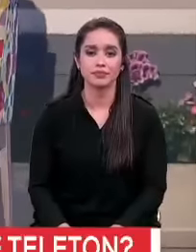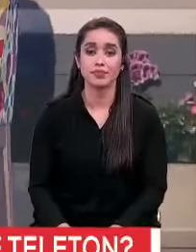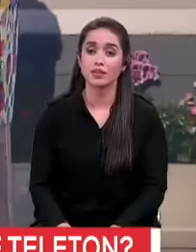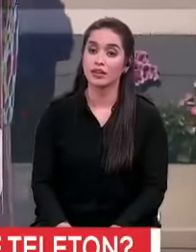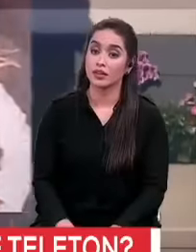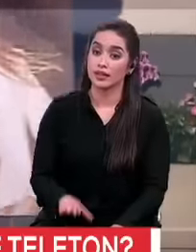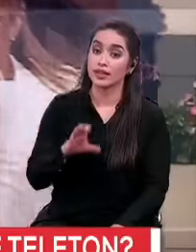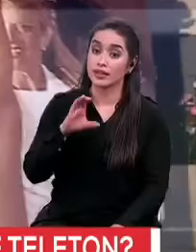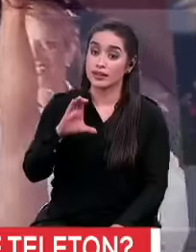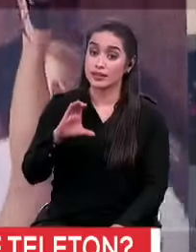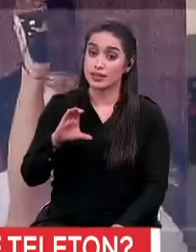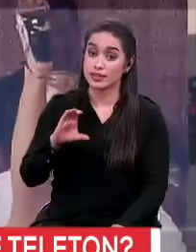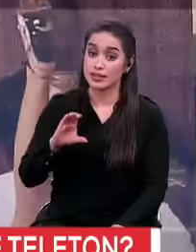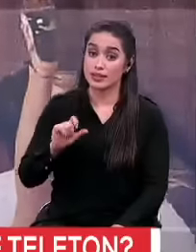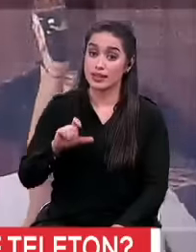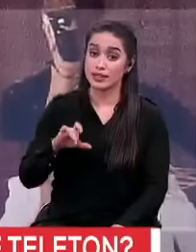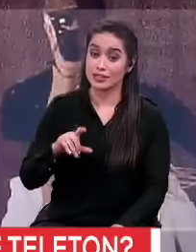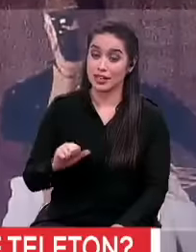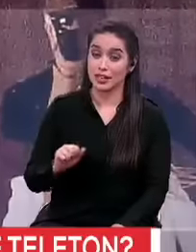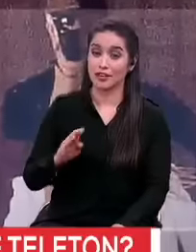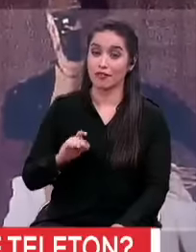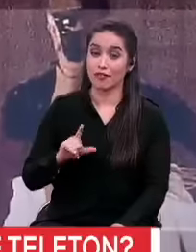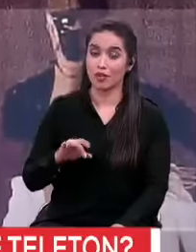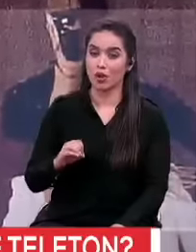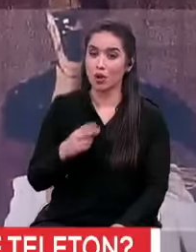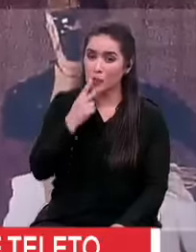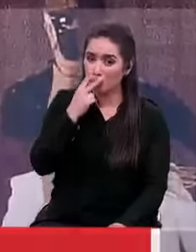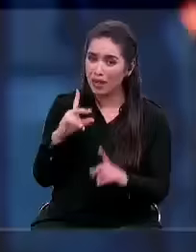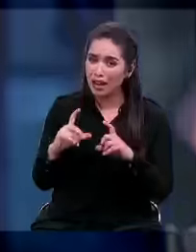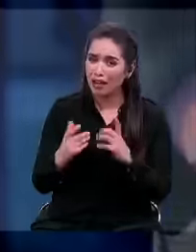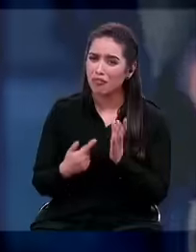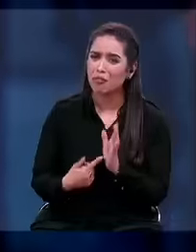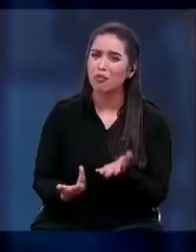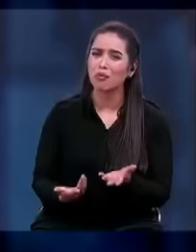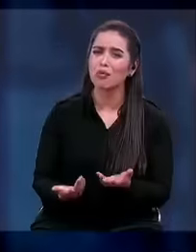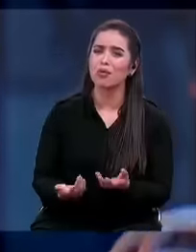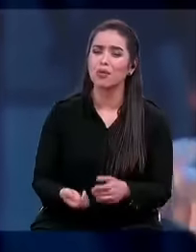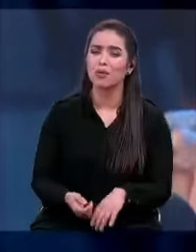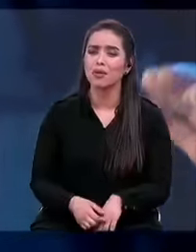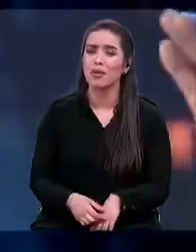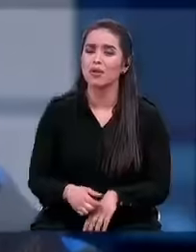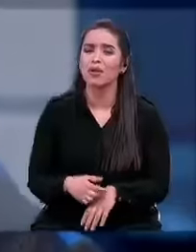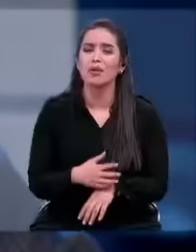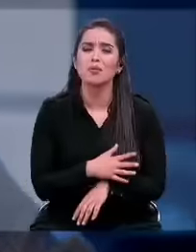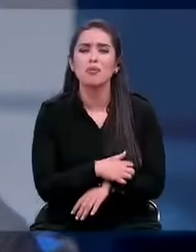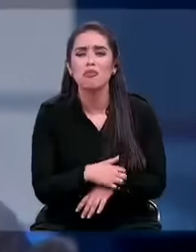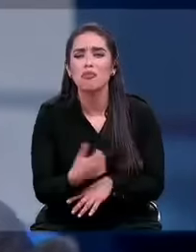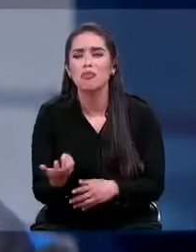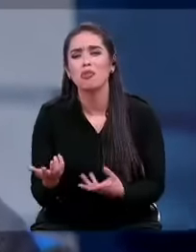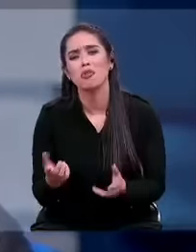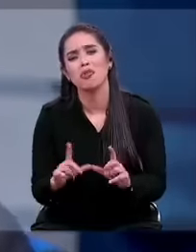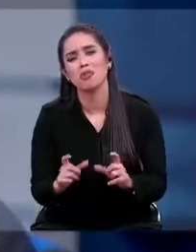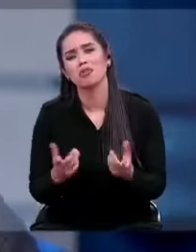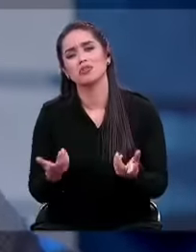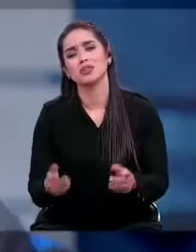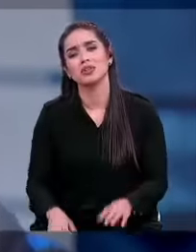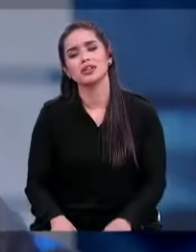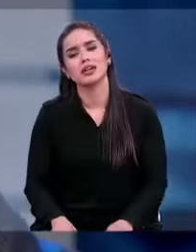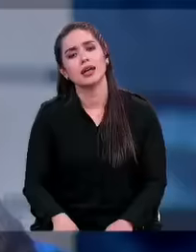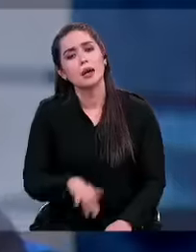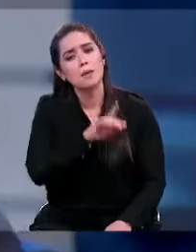Bolocco. Pero mire la fotografía que me está mostrando. La pregunta es la